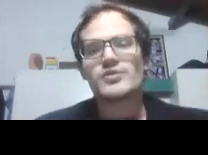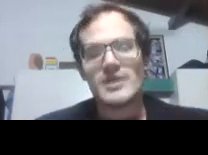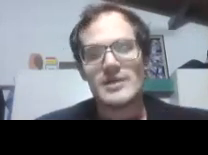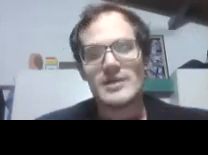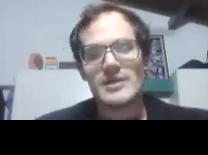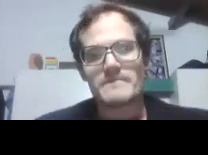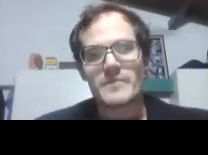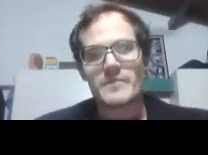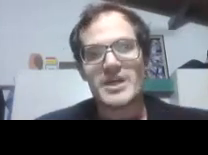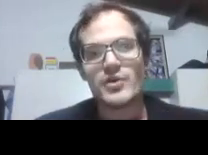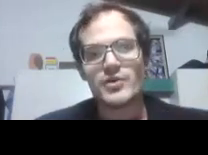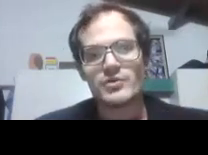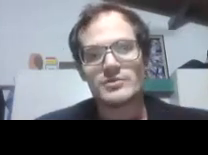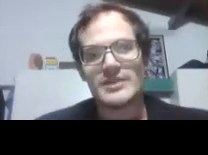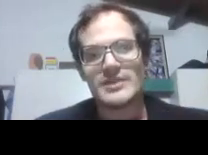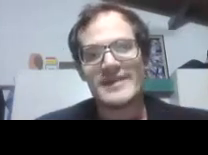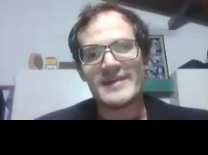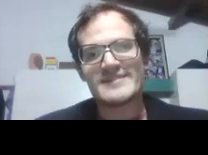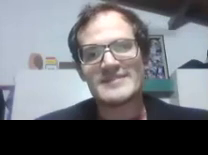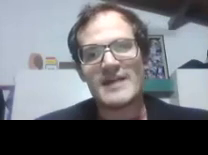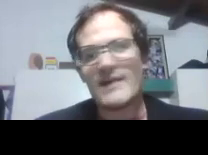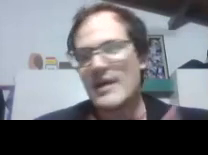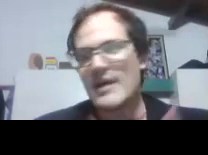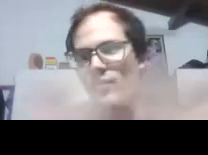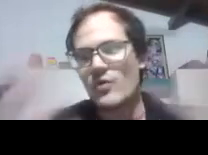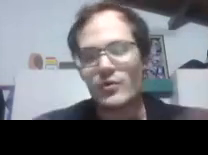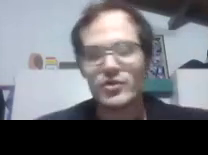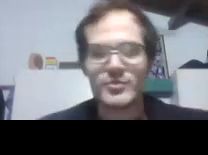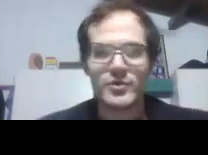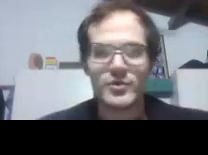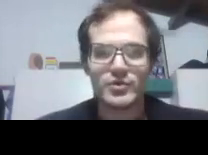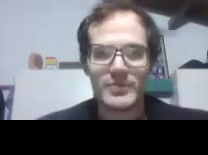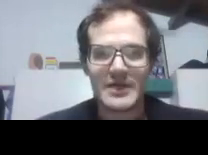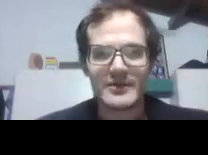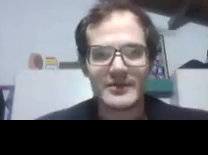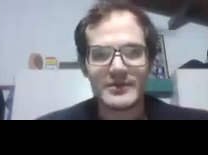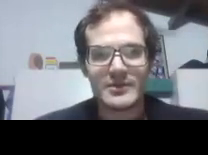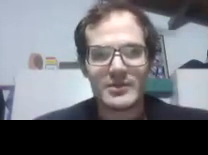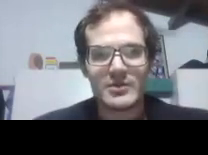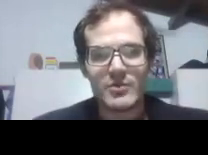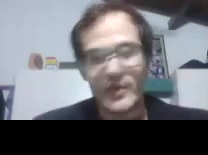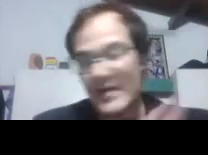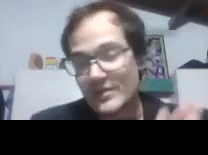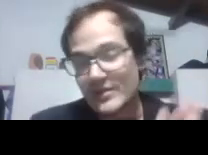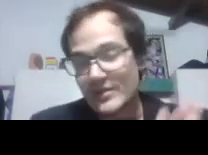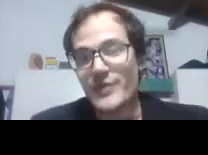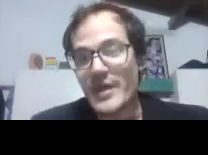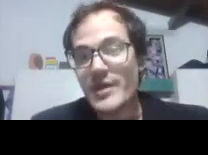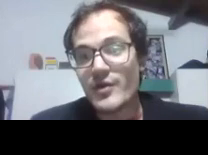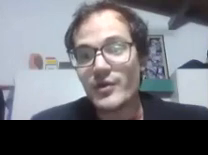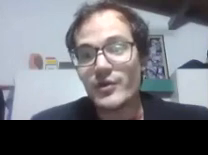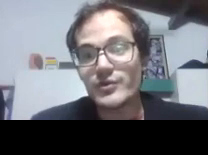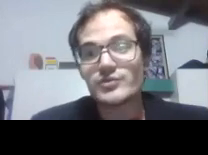vos, criollo, tenés tabaco o algún otro producto para vender, como era el caso de